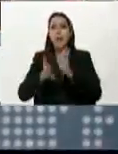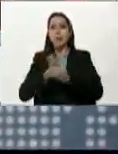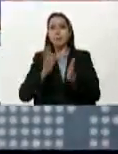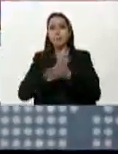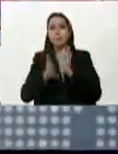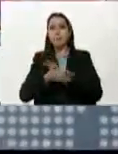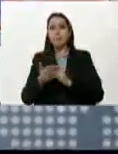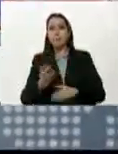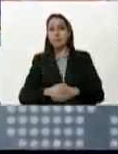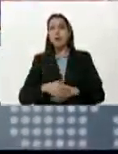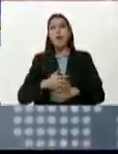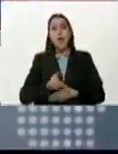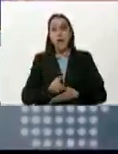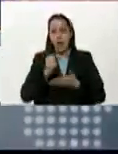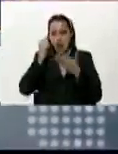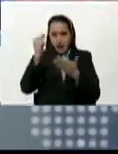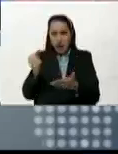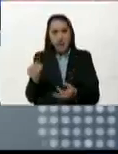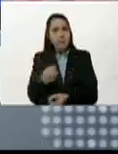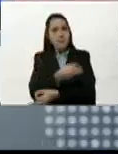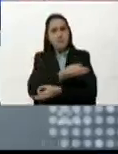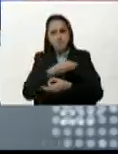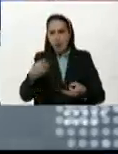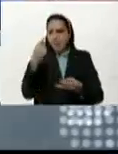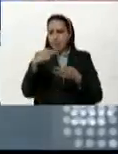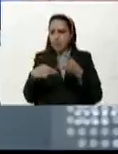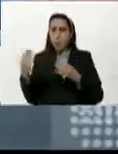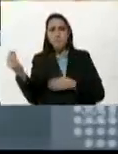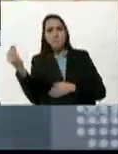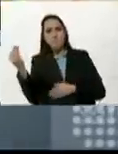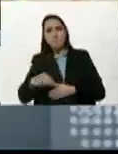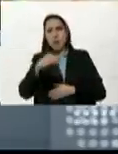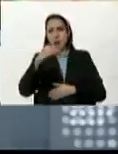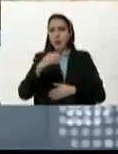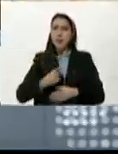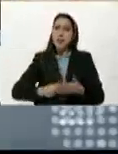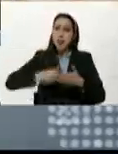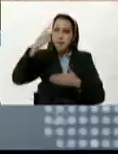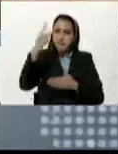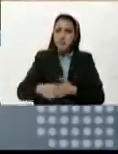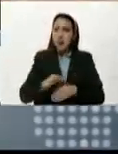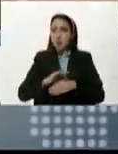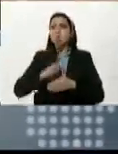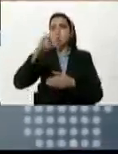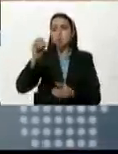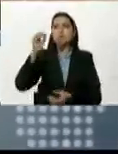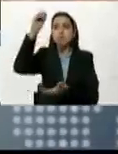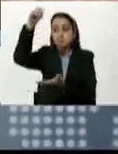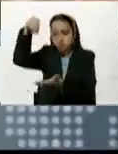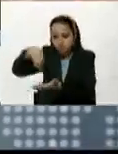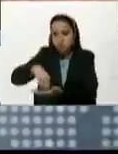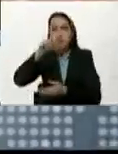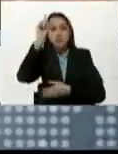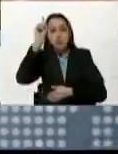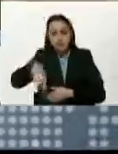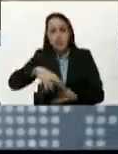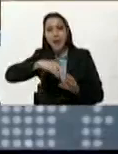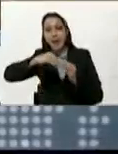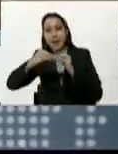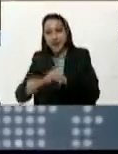club cada vez con mayor producto y llevar el plan de proteína animal señora vicepresidencia